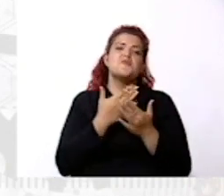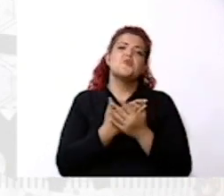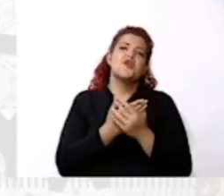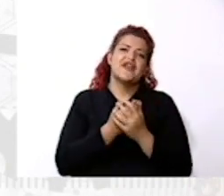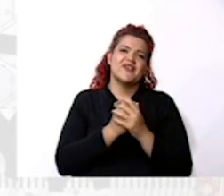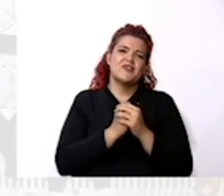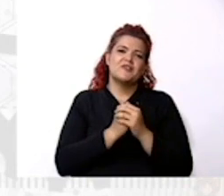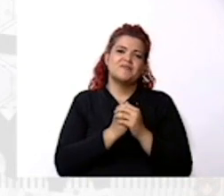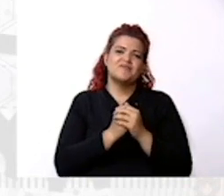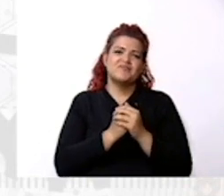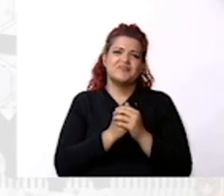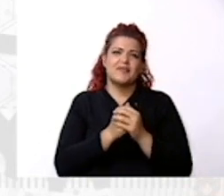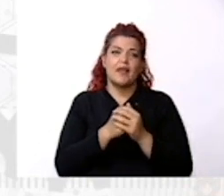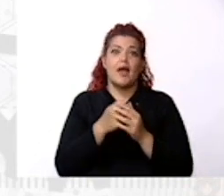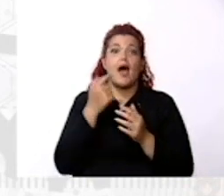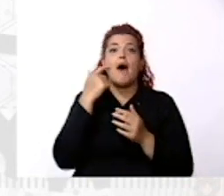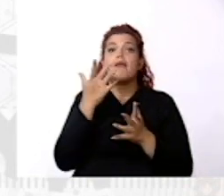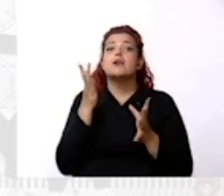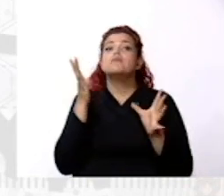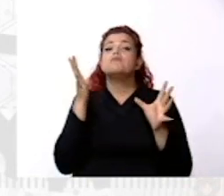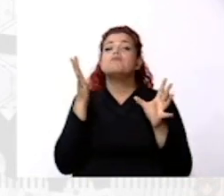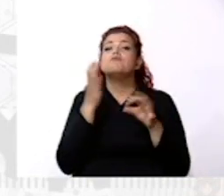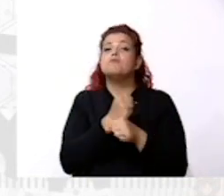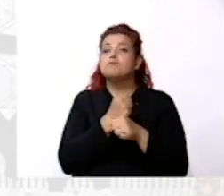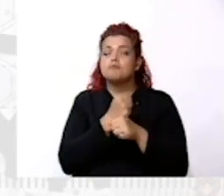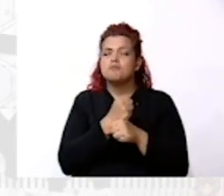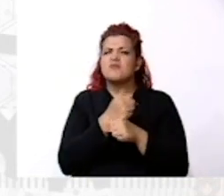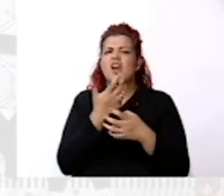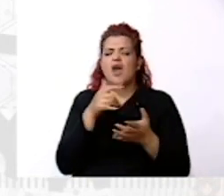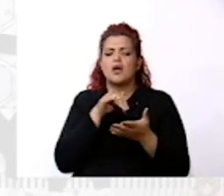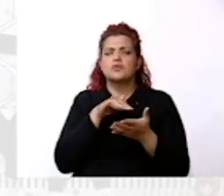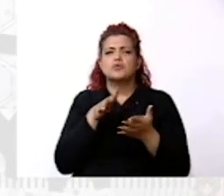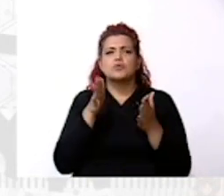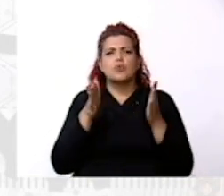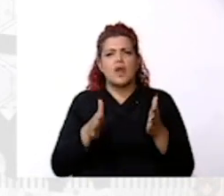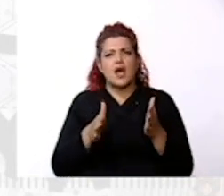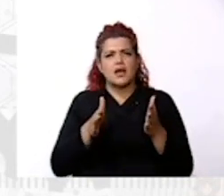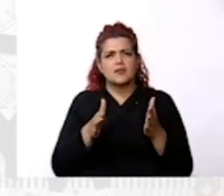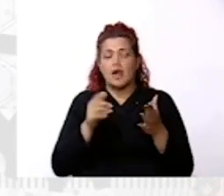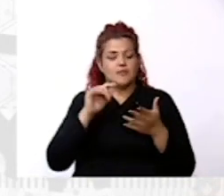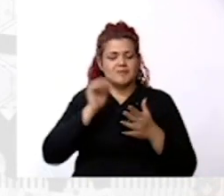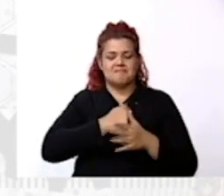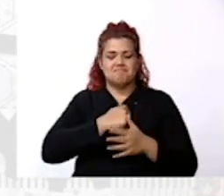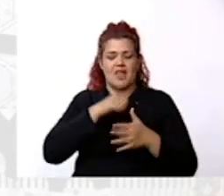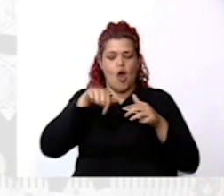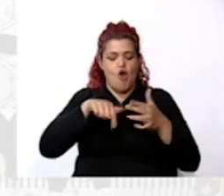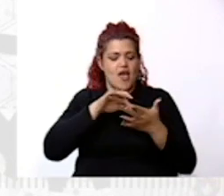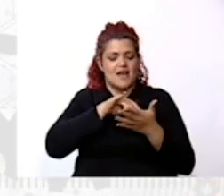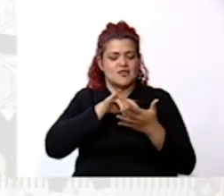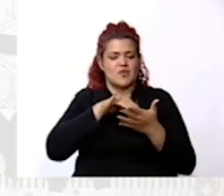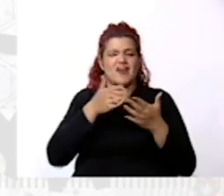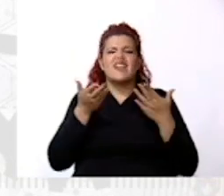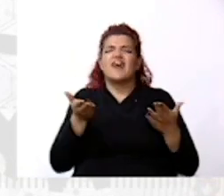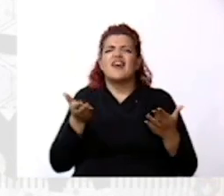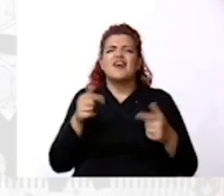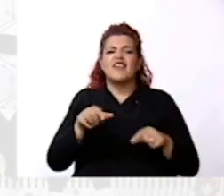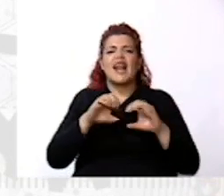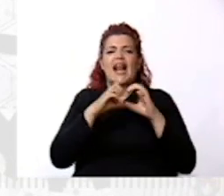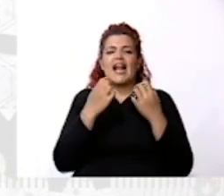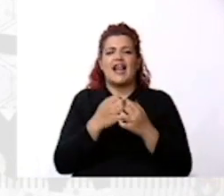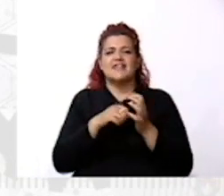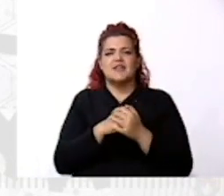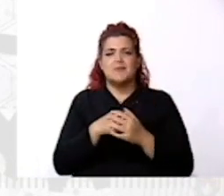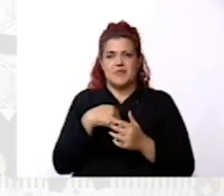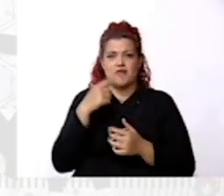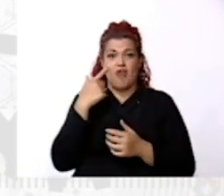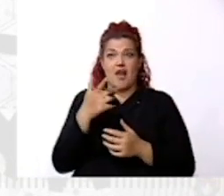pues vamos a repasar qué estudiamos en la clase de hoy. Les voy a presentar